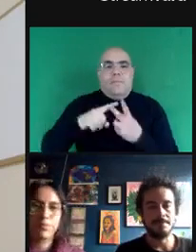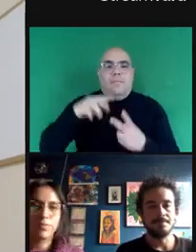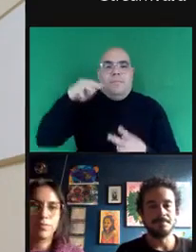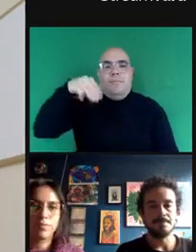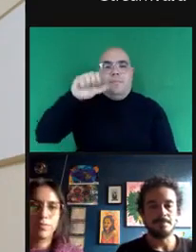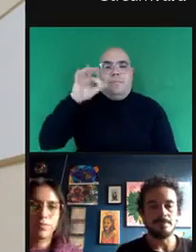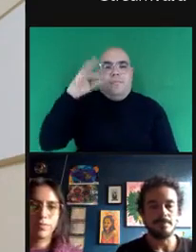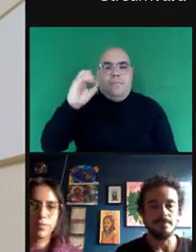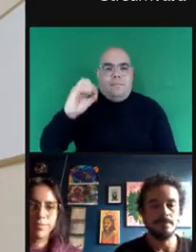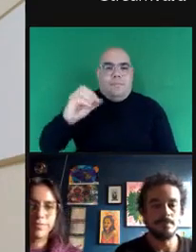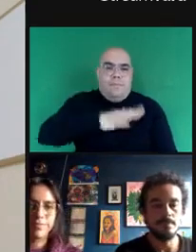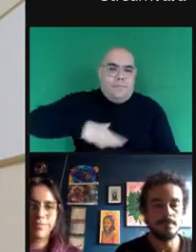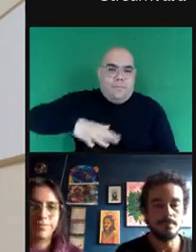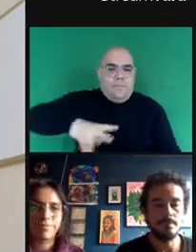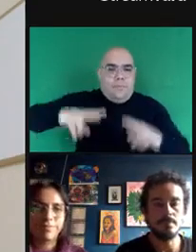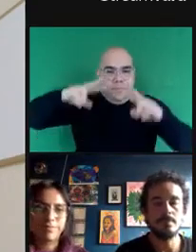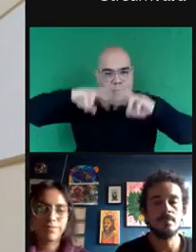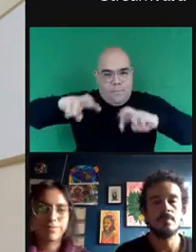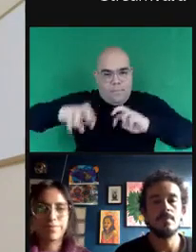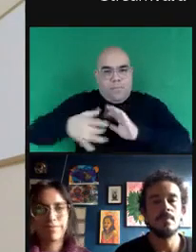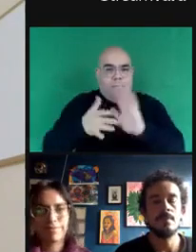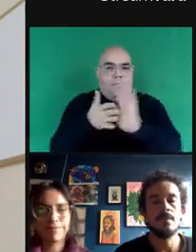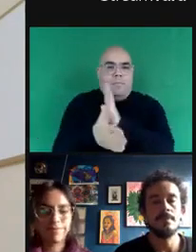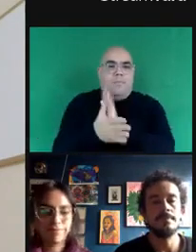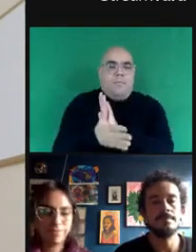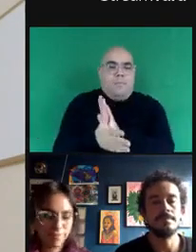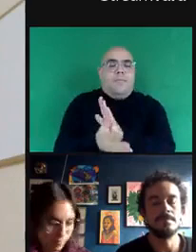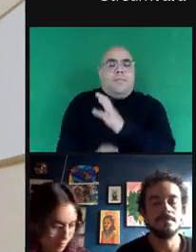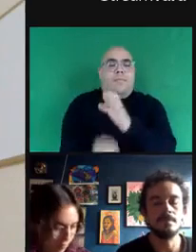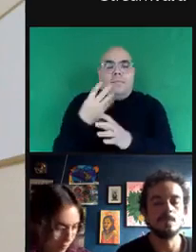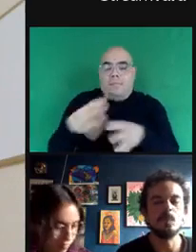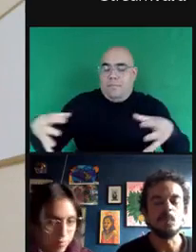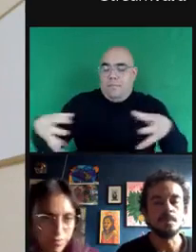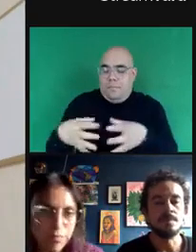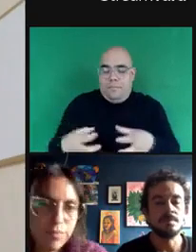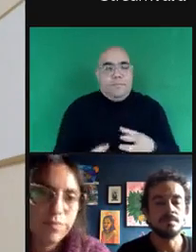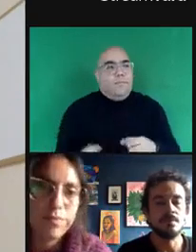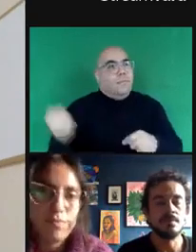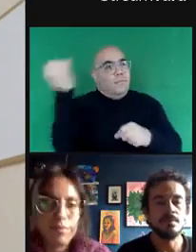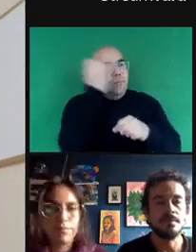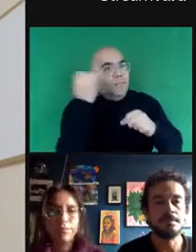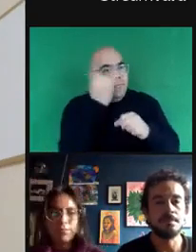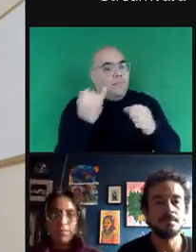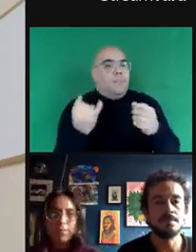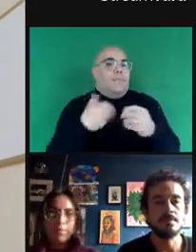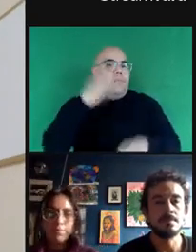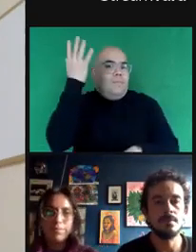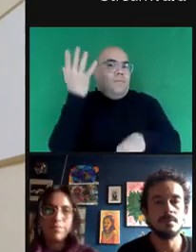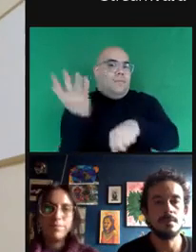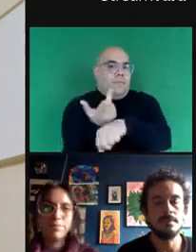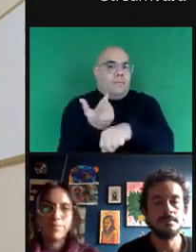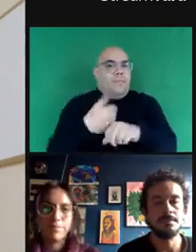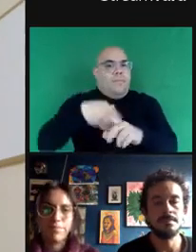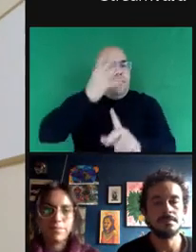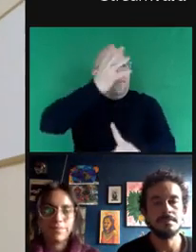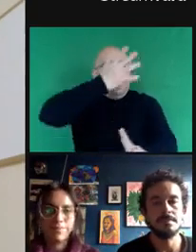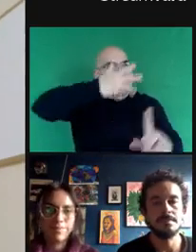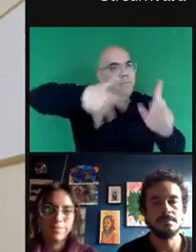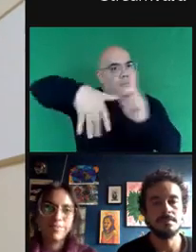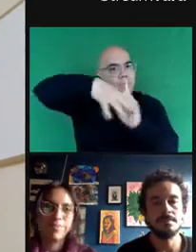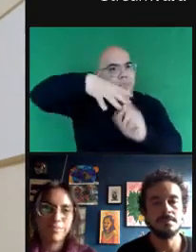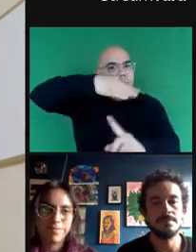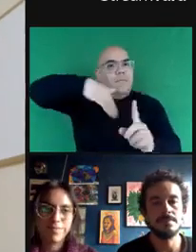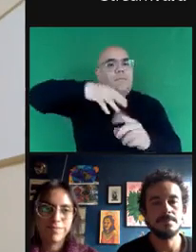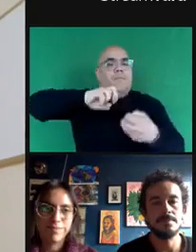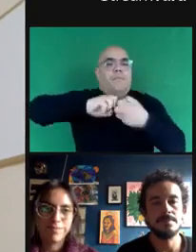investigación del contexto, diseñan dispositivos artísticos para generar acción colectiva en torno a una problemática o a una